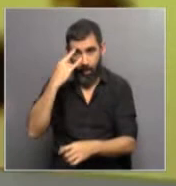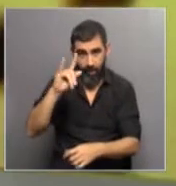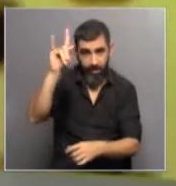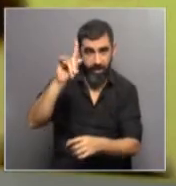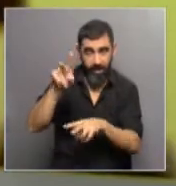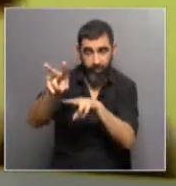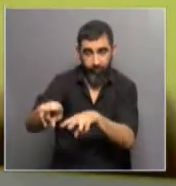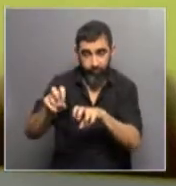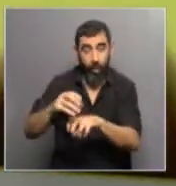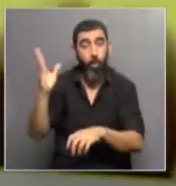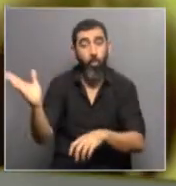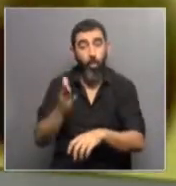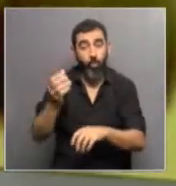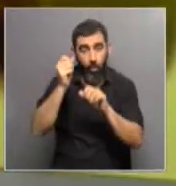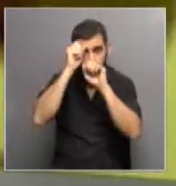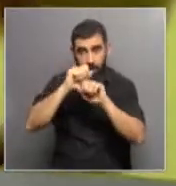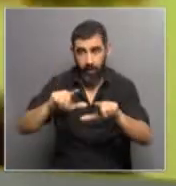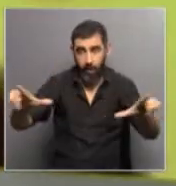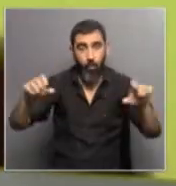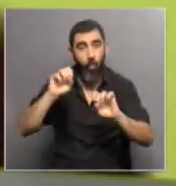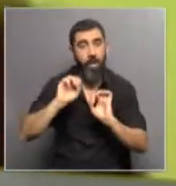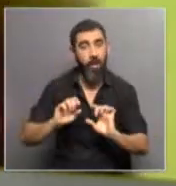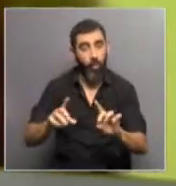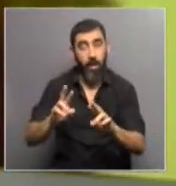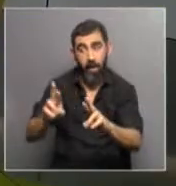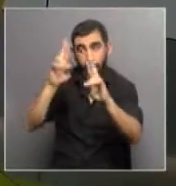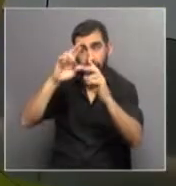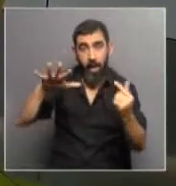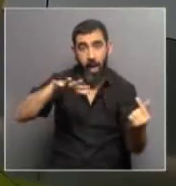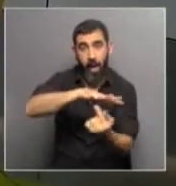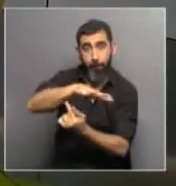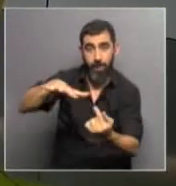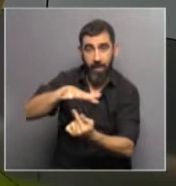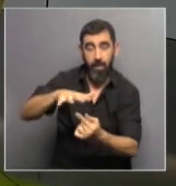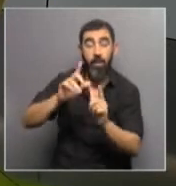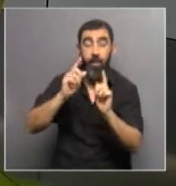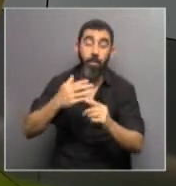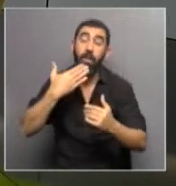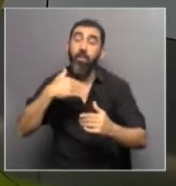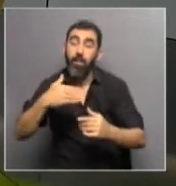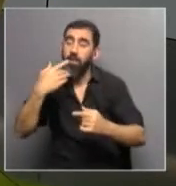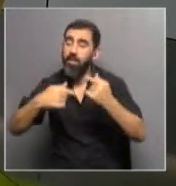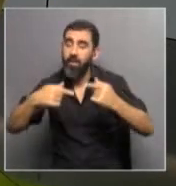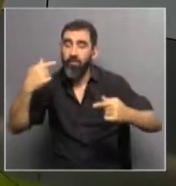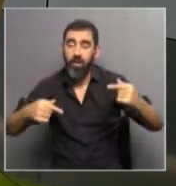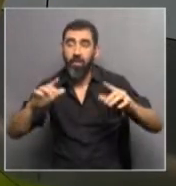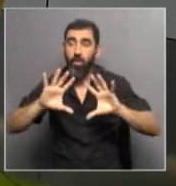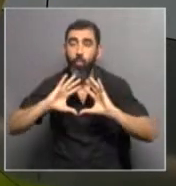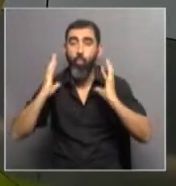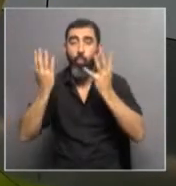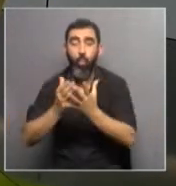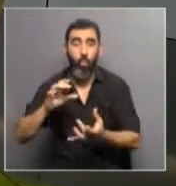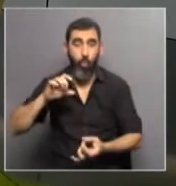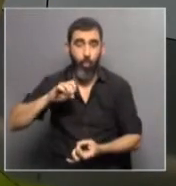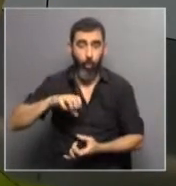y los alimentos producidos a campo natural, abierto, respetando el medio ambiente, pero entender la diversificación de las proteínas a nivel mundial.